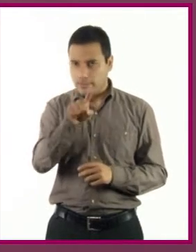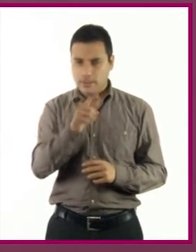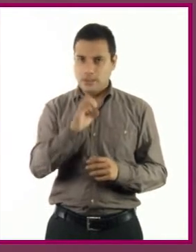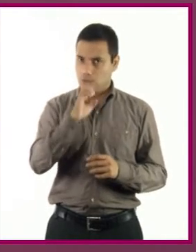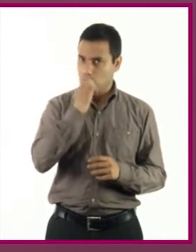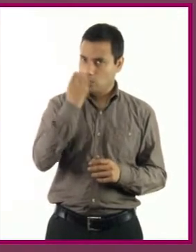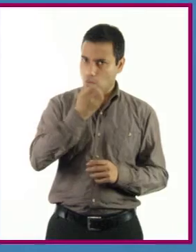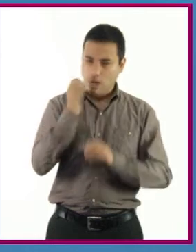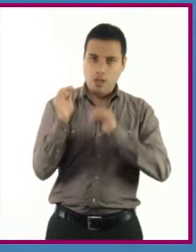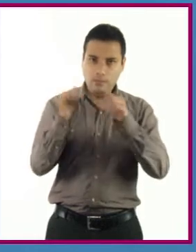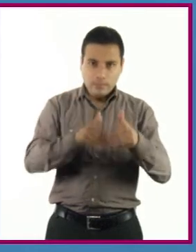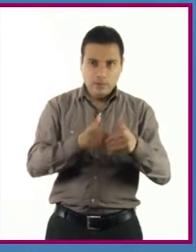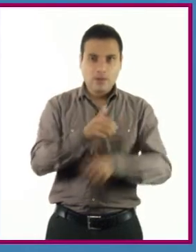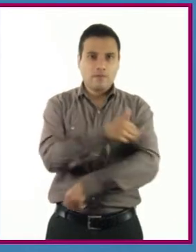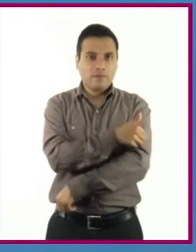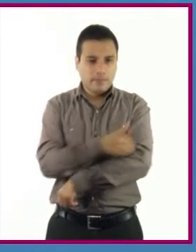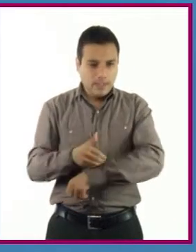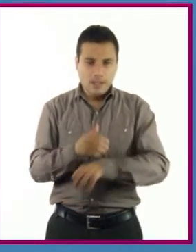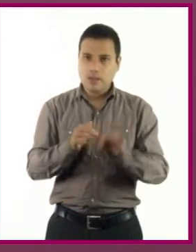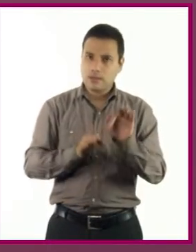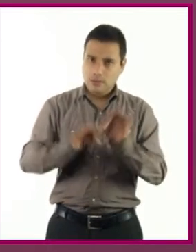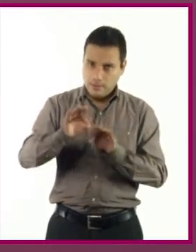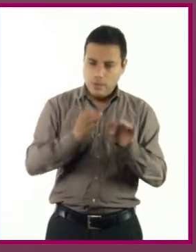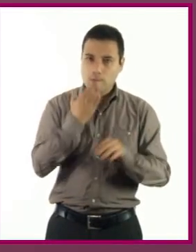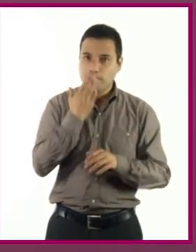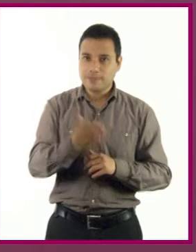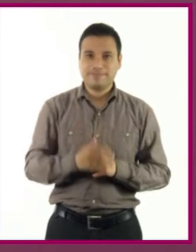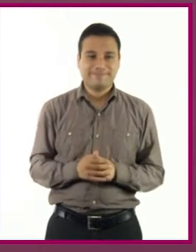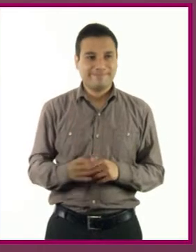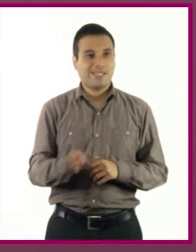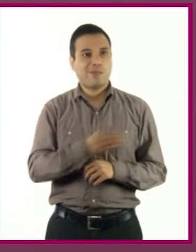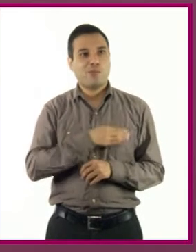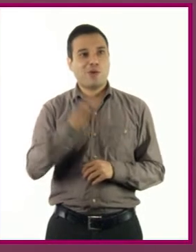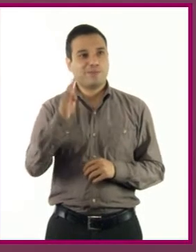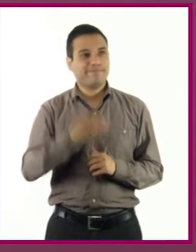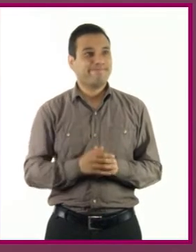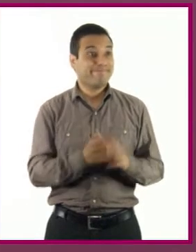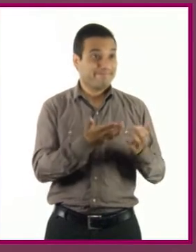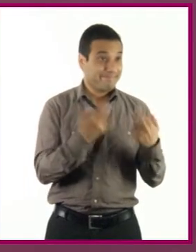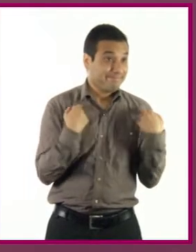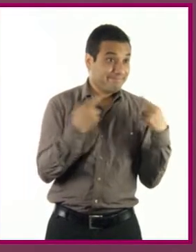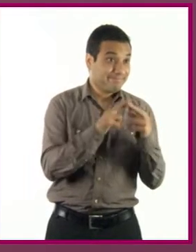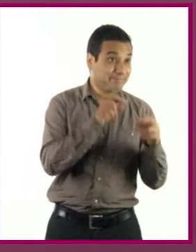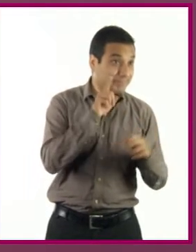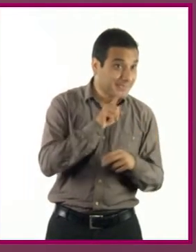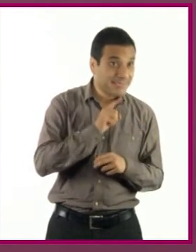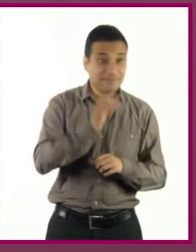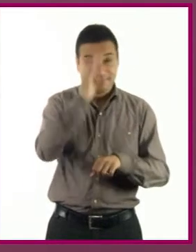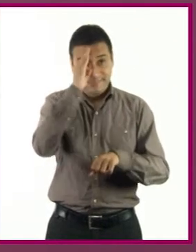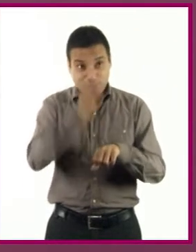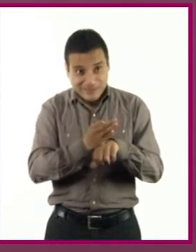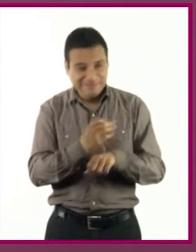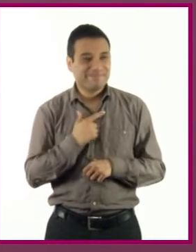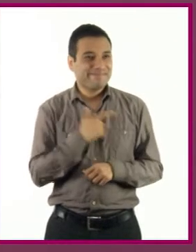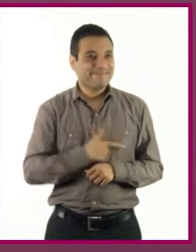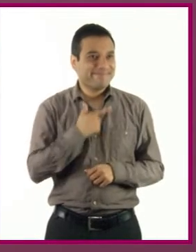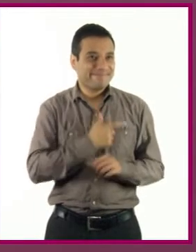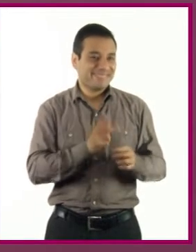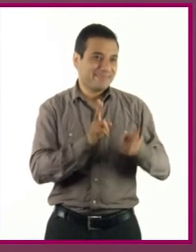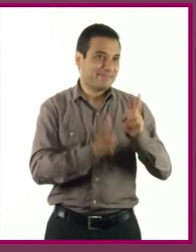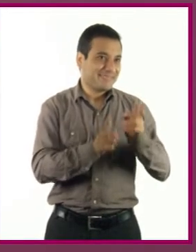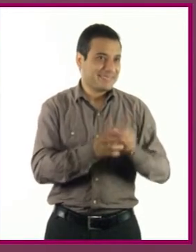laboral y familiar. Bueno, maestra, señorita Nadia, fue un gusto platicar con